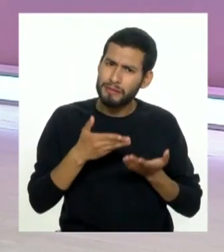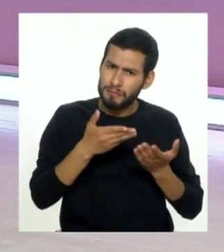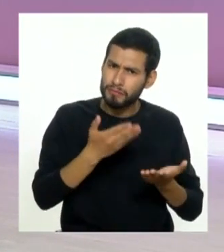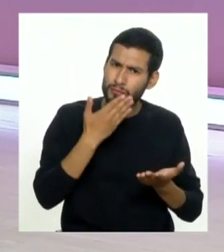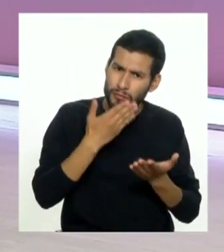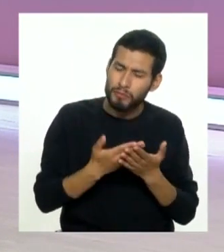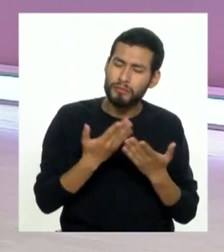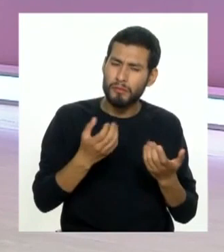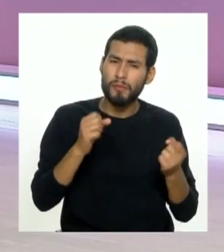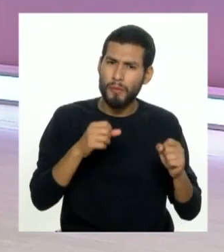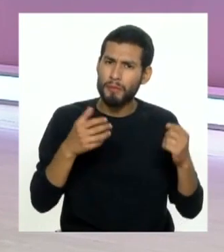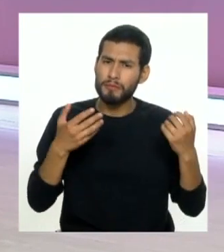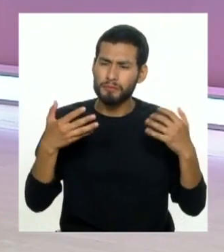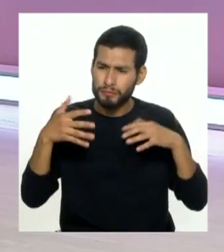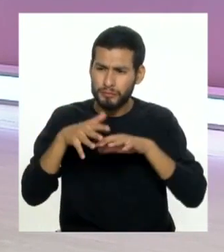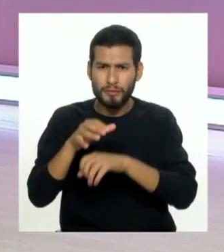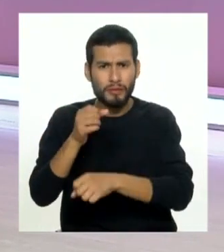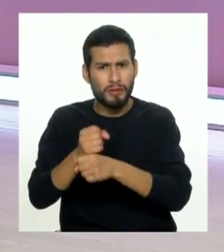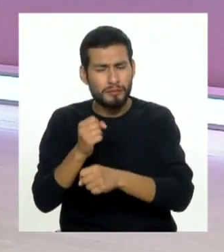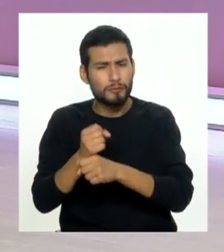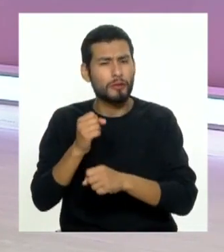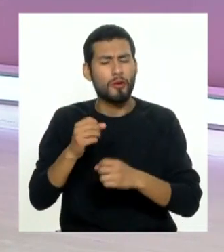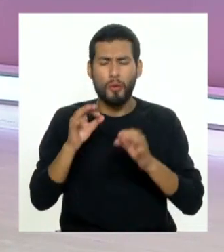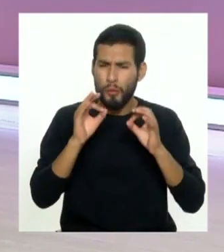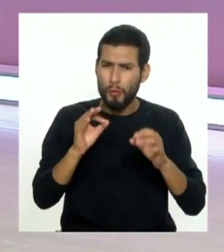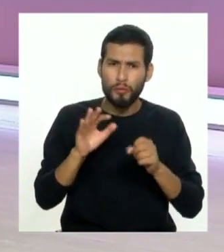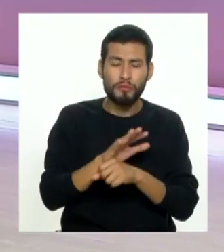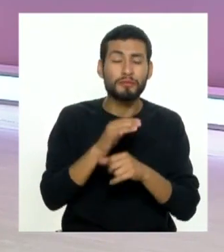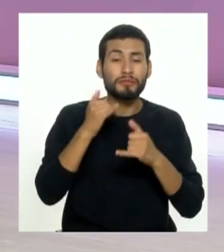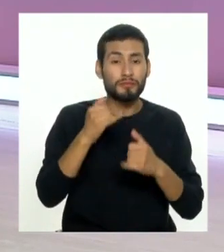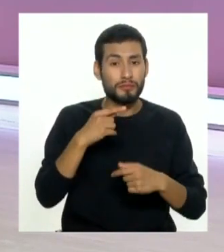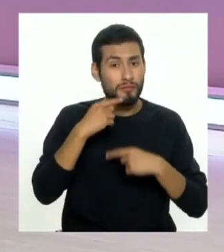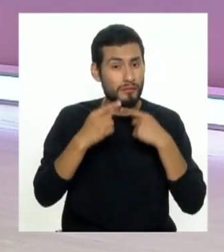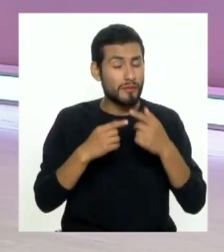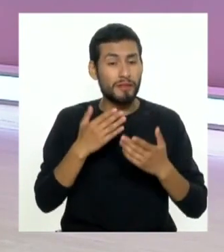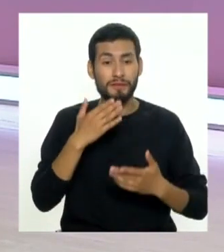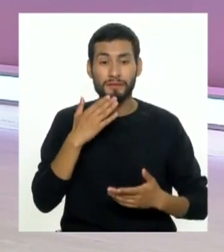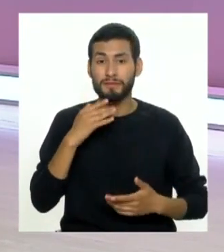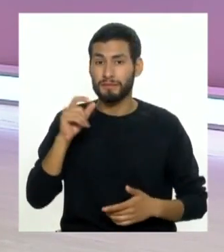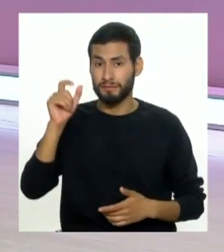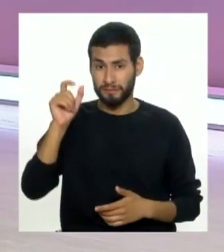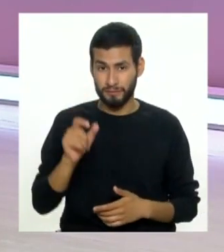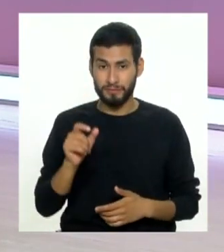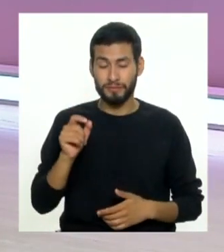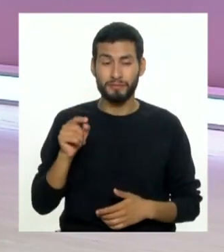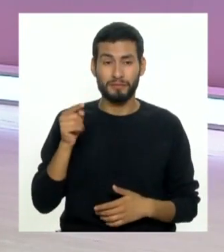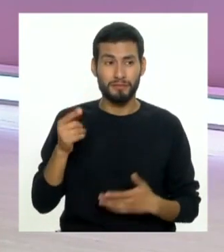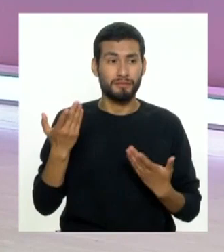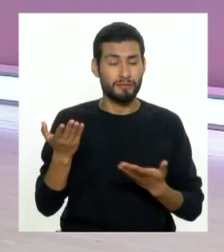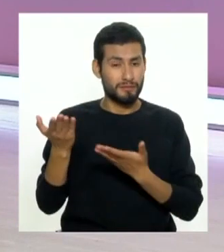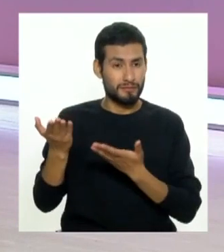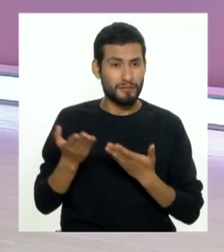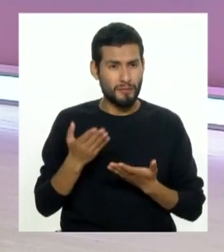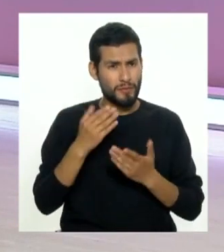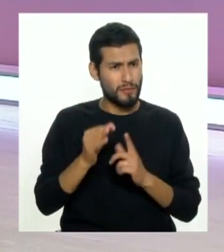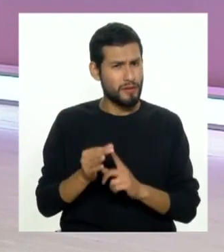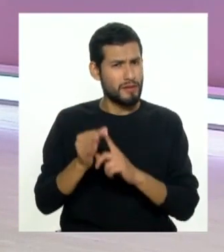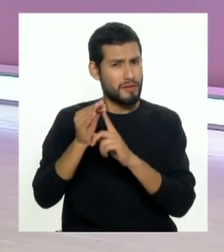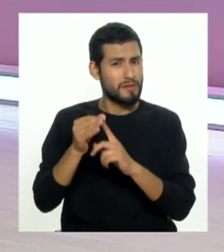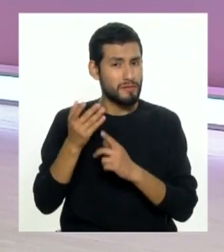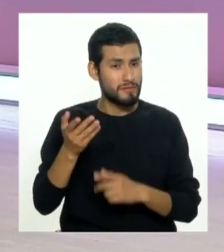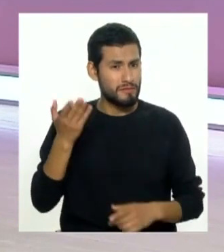obviamente una inserción total laboral. Y para hablar de ello tenemos hoy día un invitado de lujo. Él